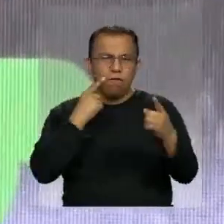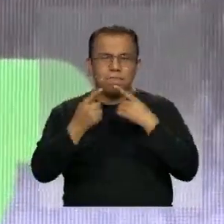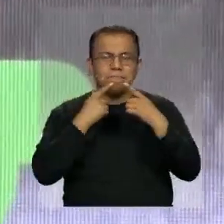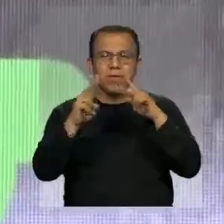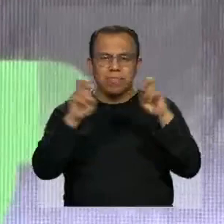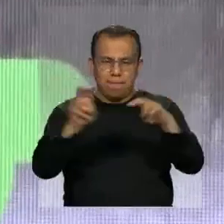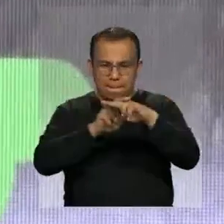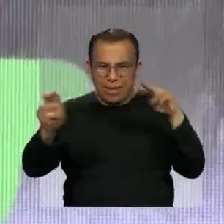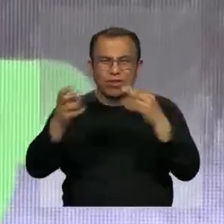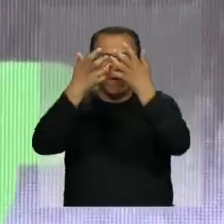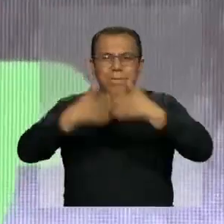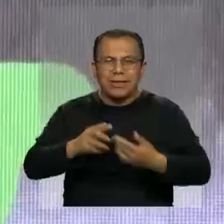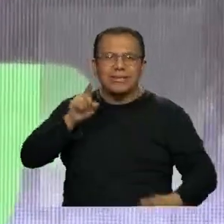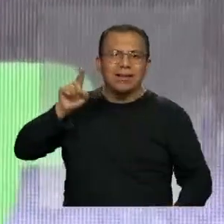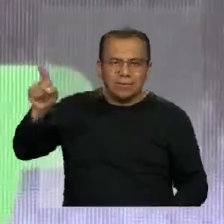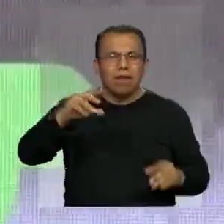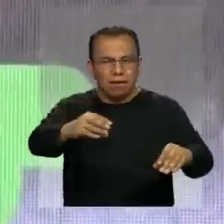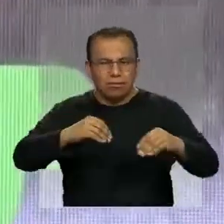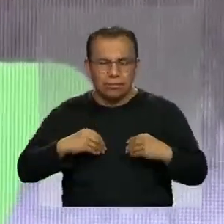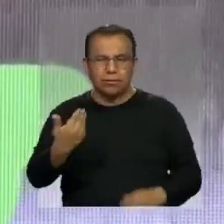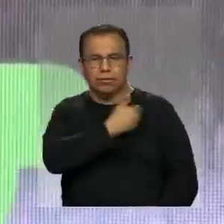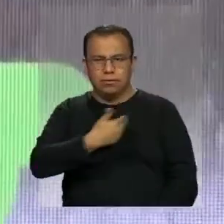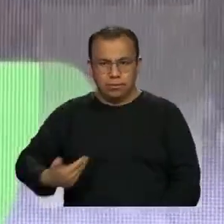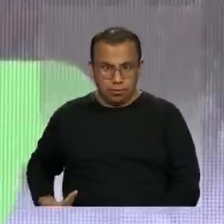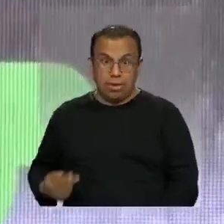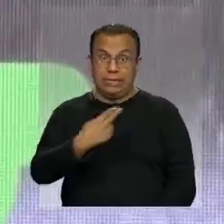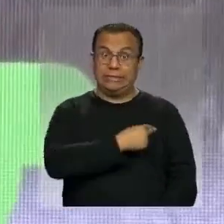metro de Bogotá. El presidente de China